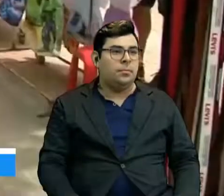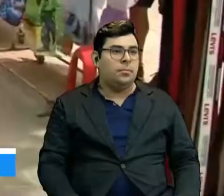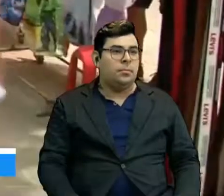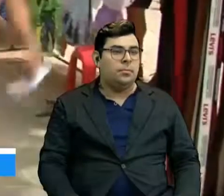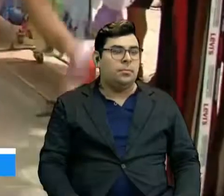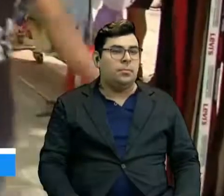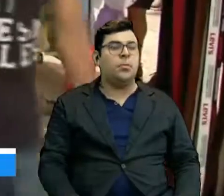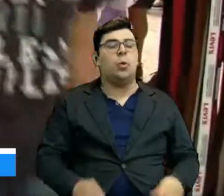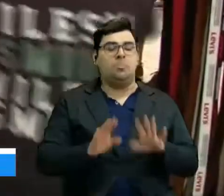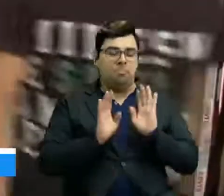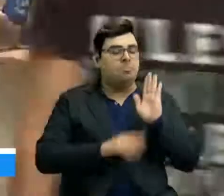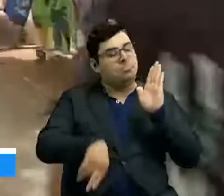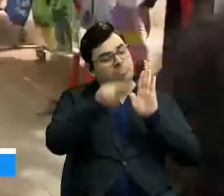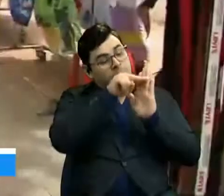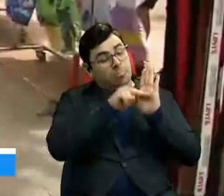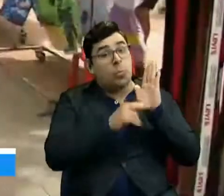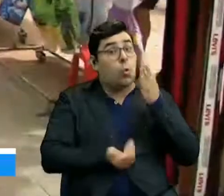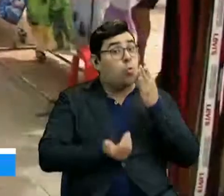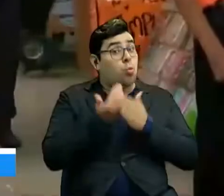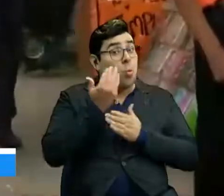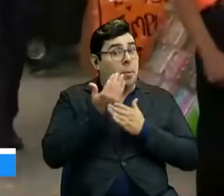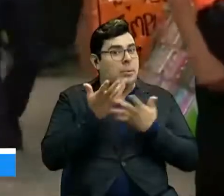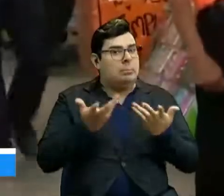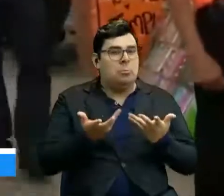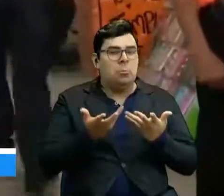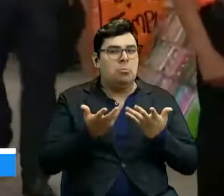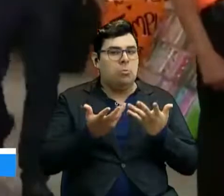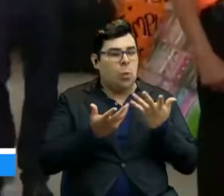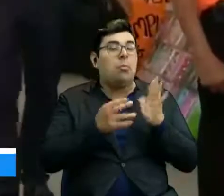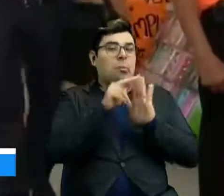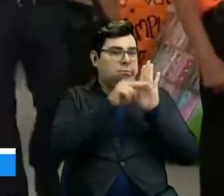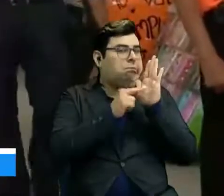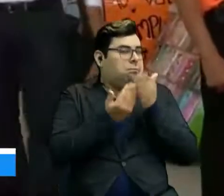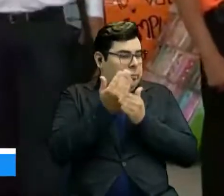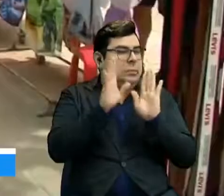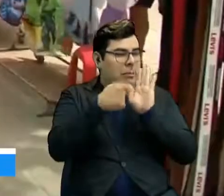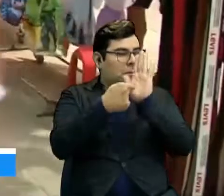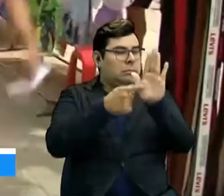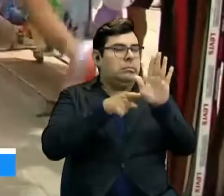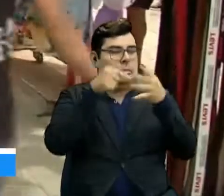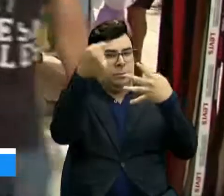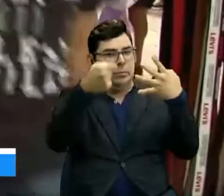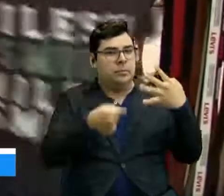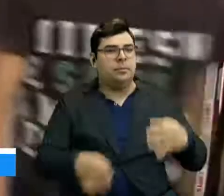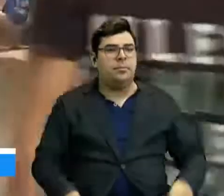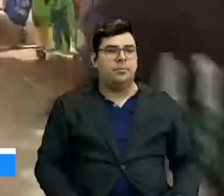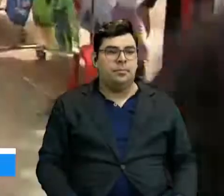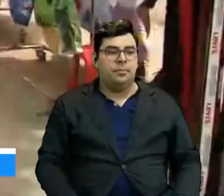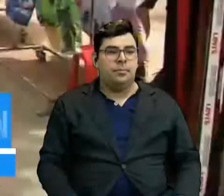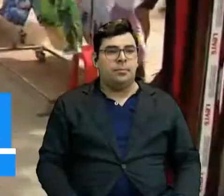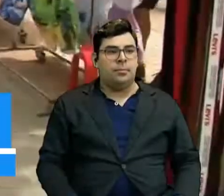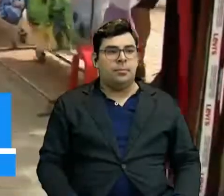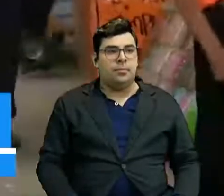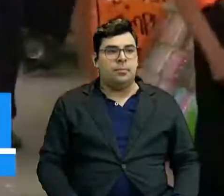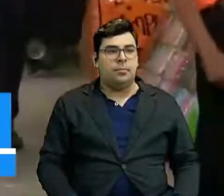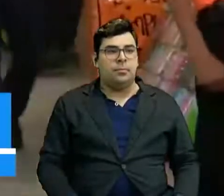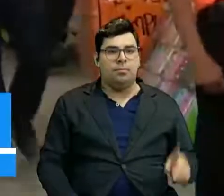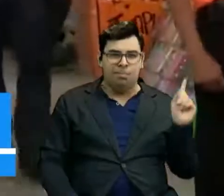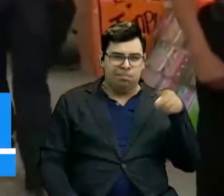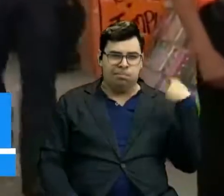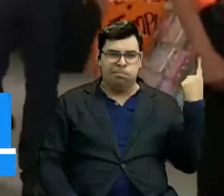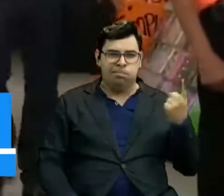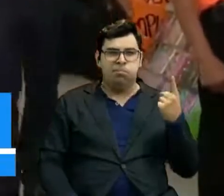implementado nuevas medidas en santander vamos a conocer cuáles han sido esas medidas muchos de los habitantes del área metropolitana de bucaramanga